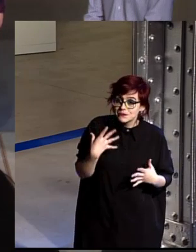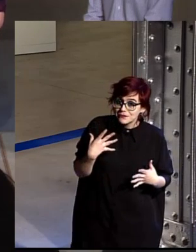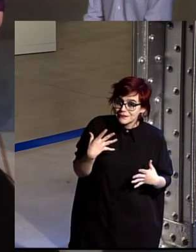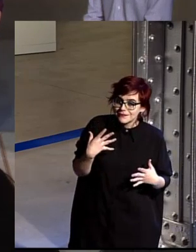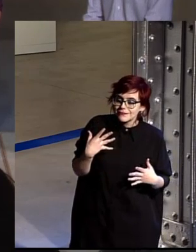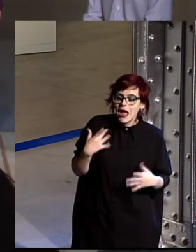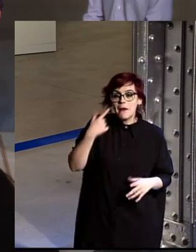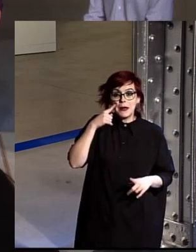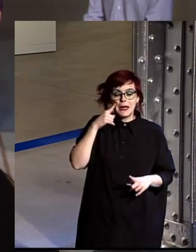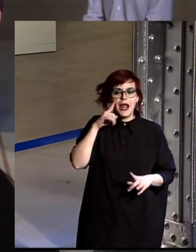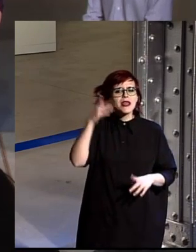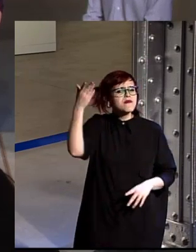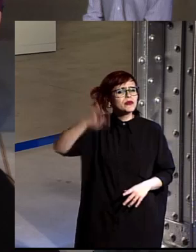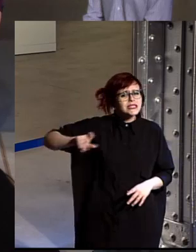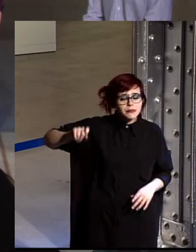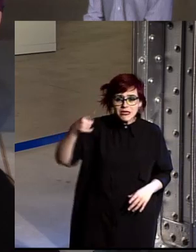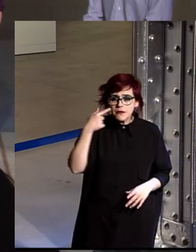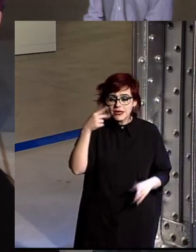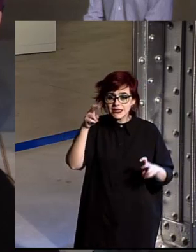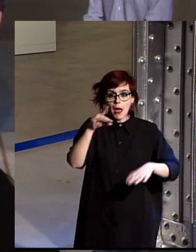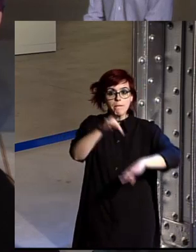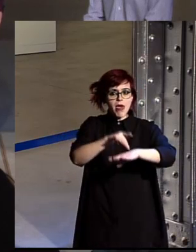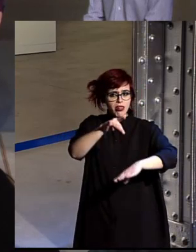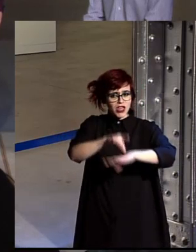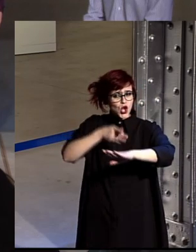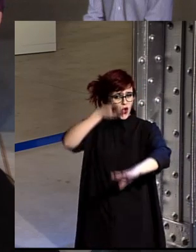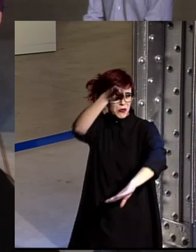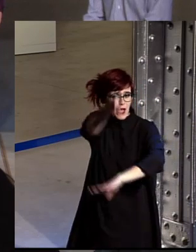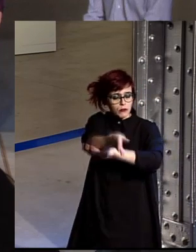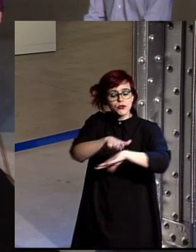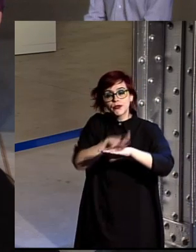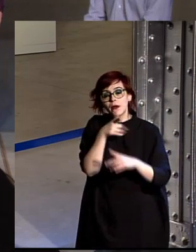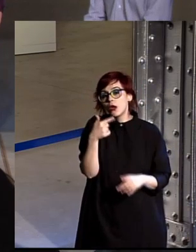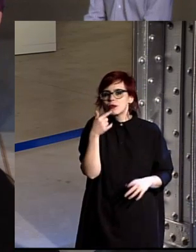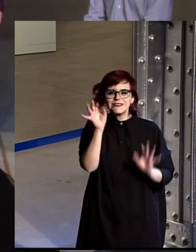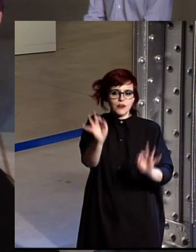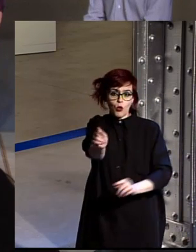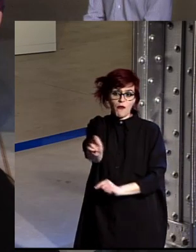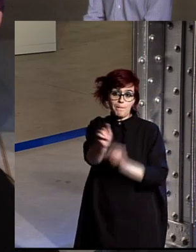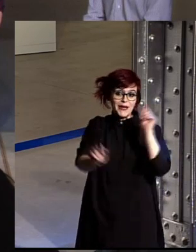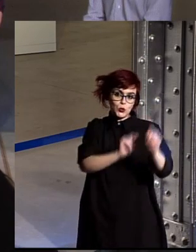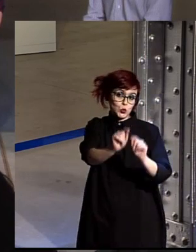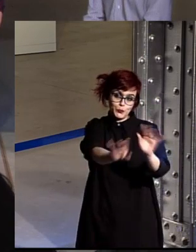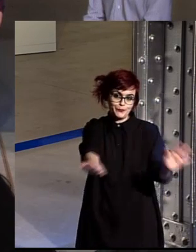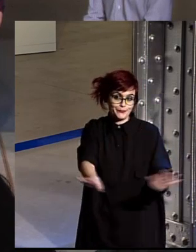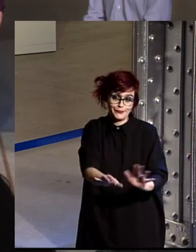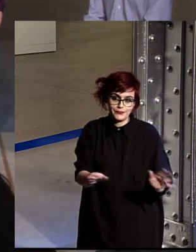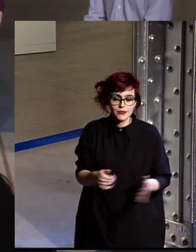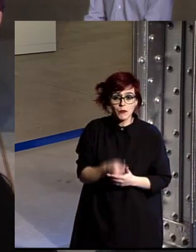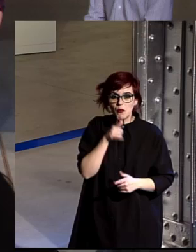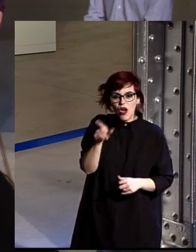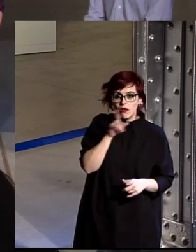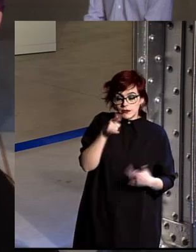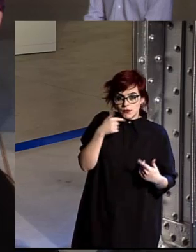pillado. No, la más importante, ¿por qué cada vez que vamos al médico y no saben lo que tenemos nos dicen tienes un virus? Porque esto es... o sea,